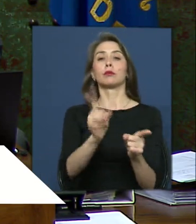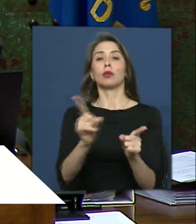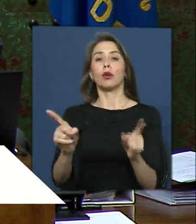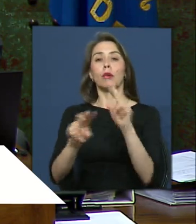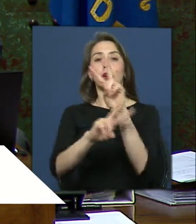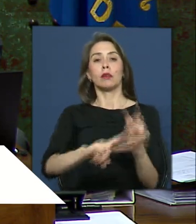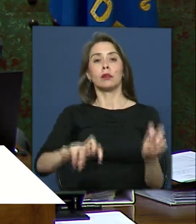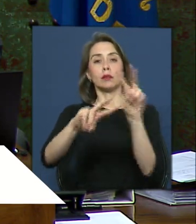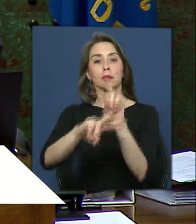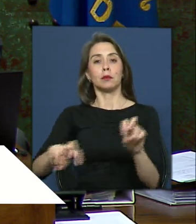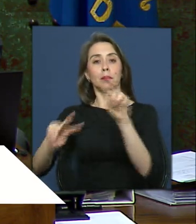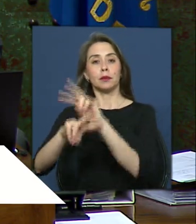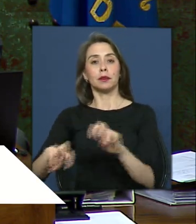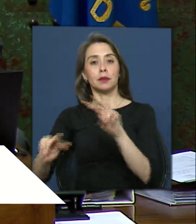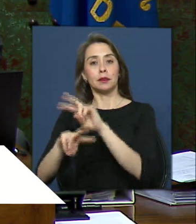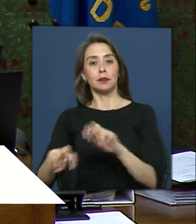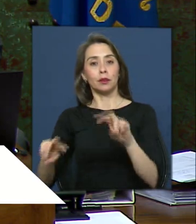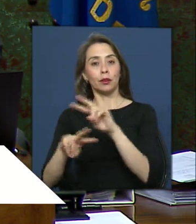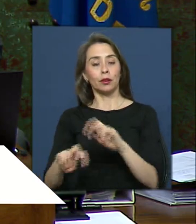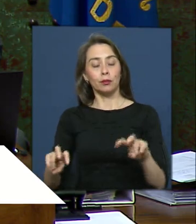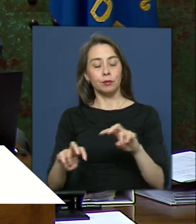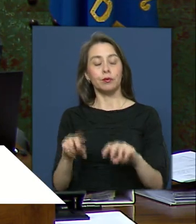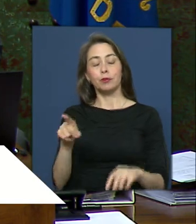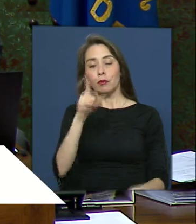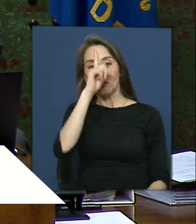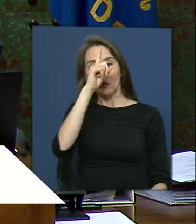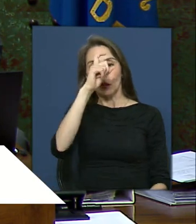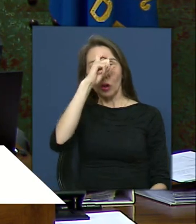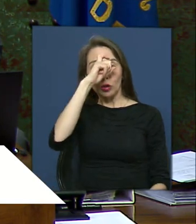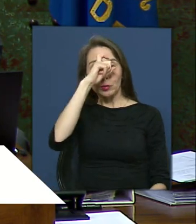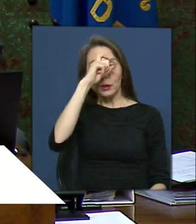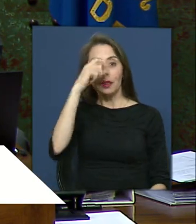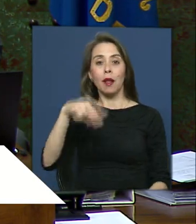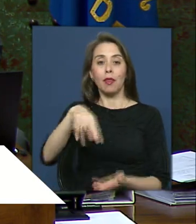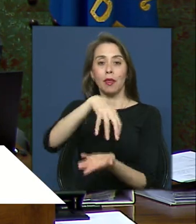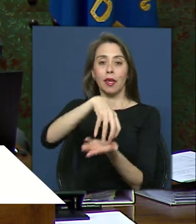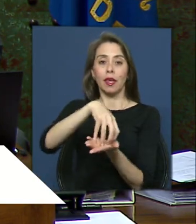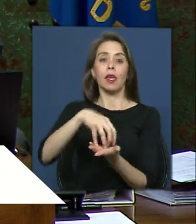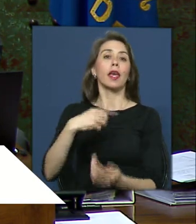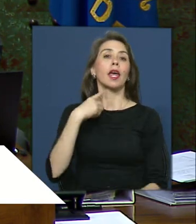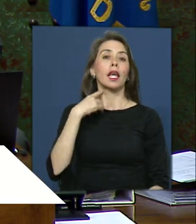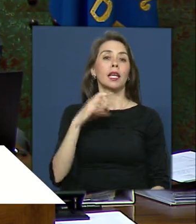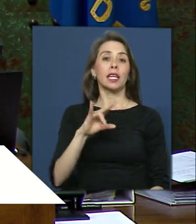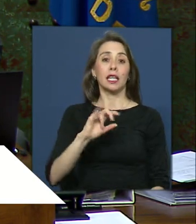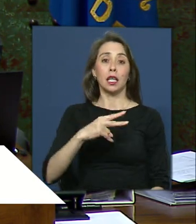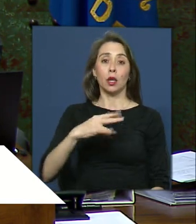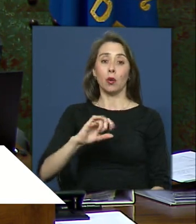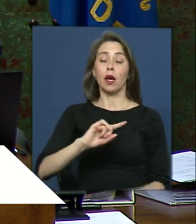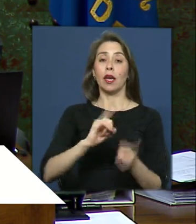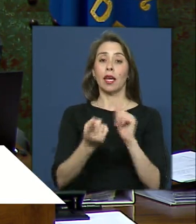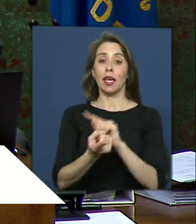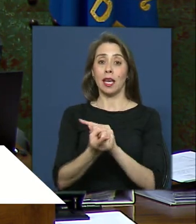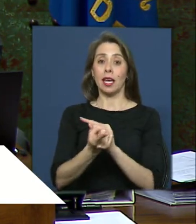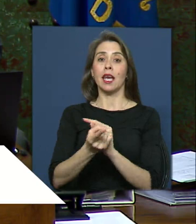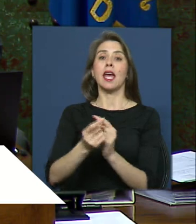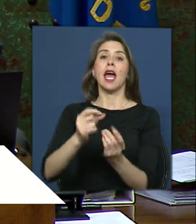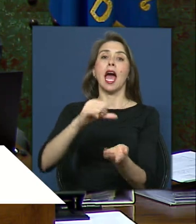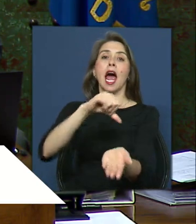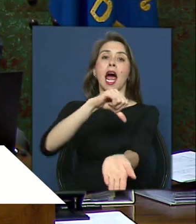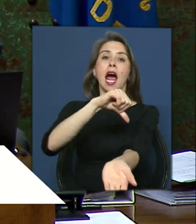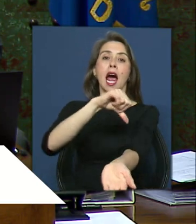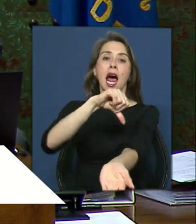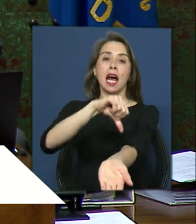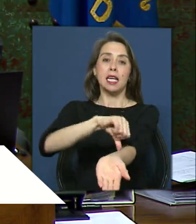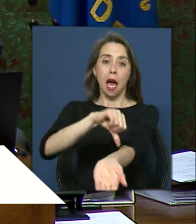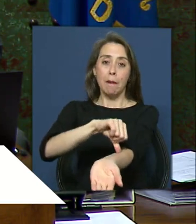estudios necesarios conducentes a que el actual hospital de la comuna de Quirihue, próximamente capital de la provincia de Itata, en la futura región